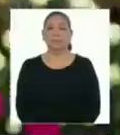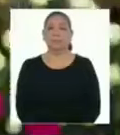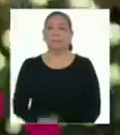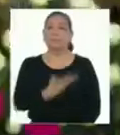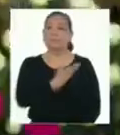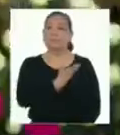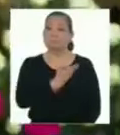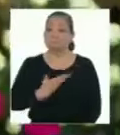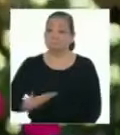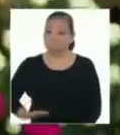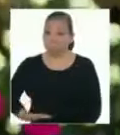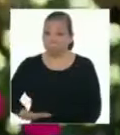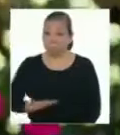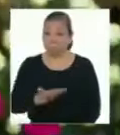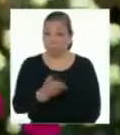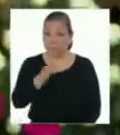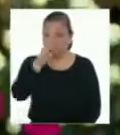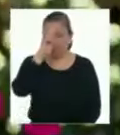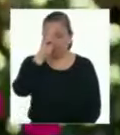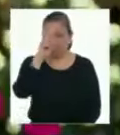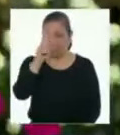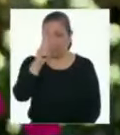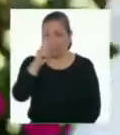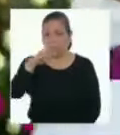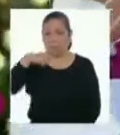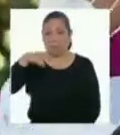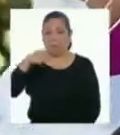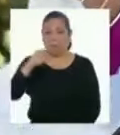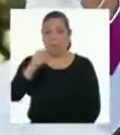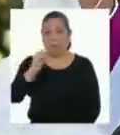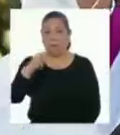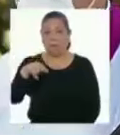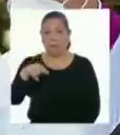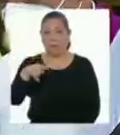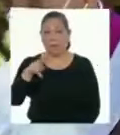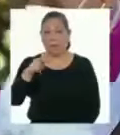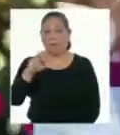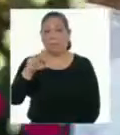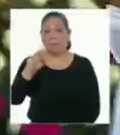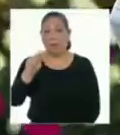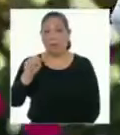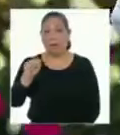Señor Presidente de la República, Martín Vizcarra Cornejo,